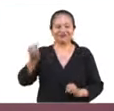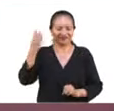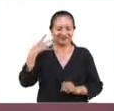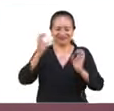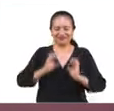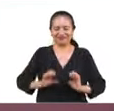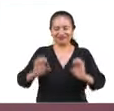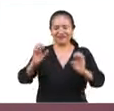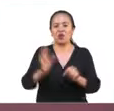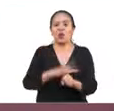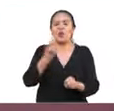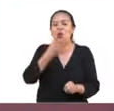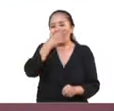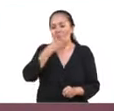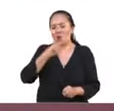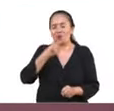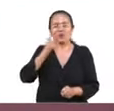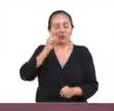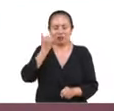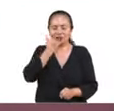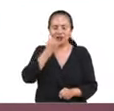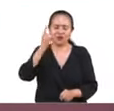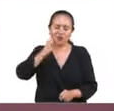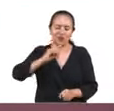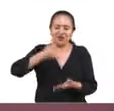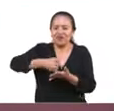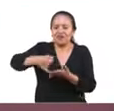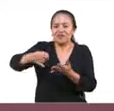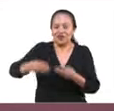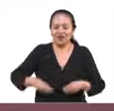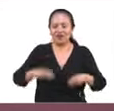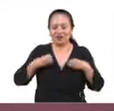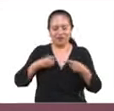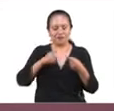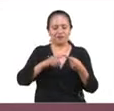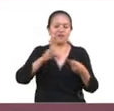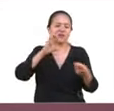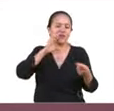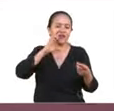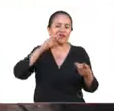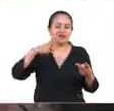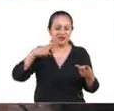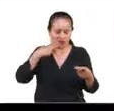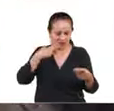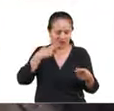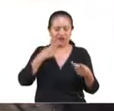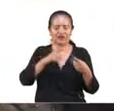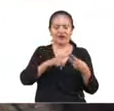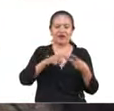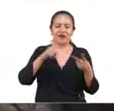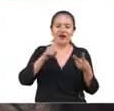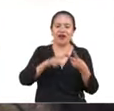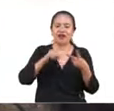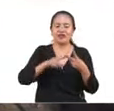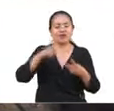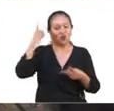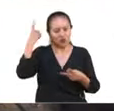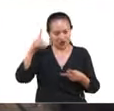ustedes, sembradoras de vida, están aquí en la ciudad. De Chihuahua, de